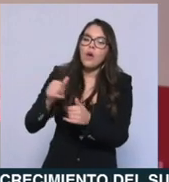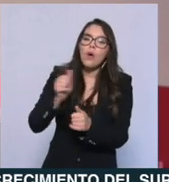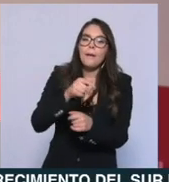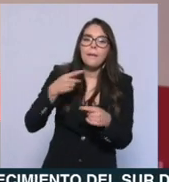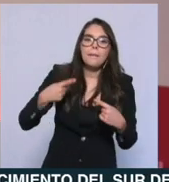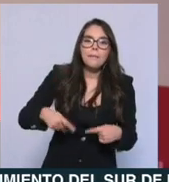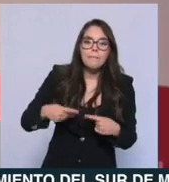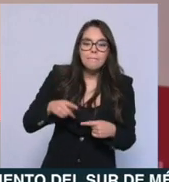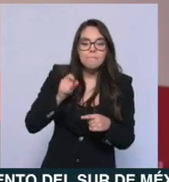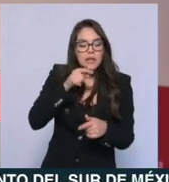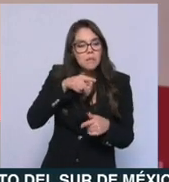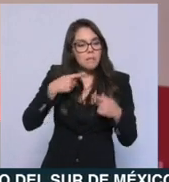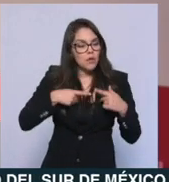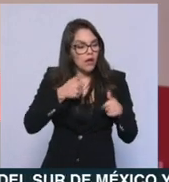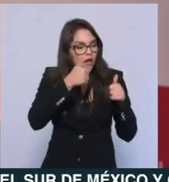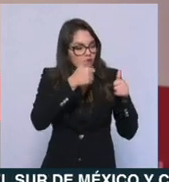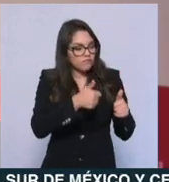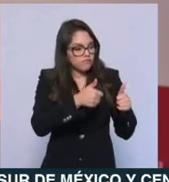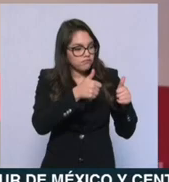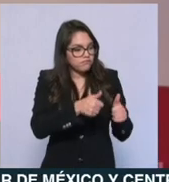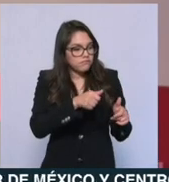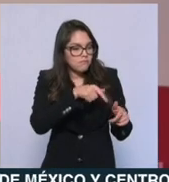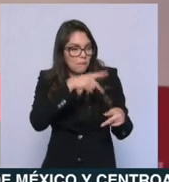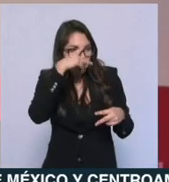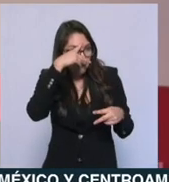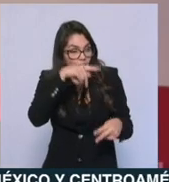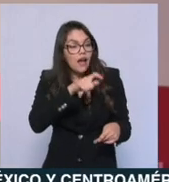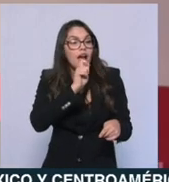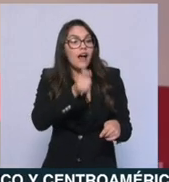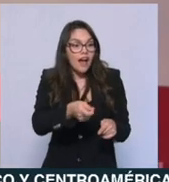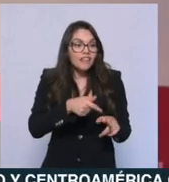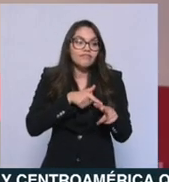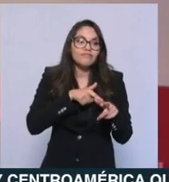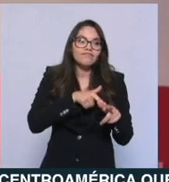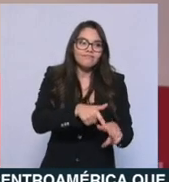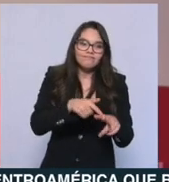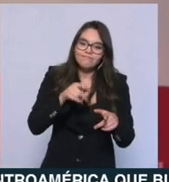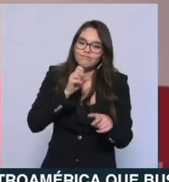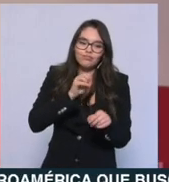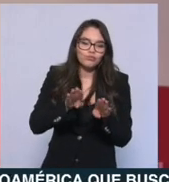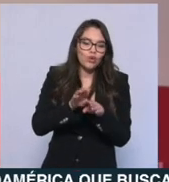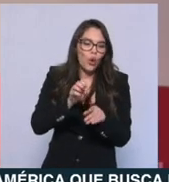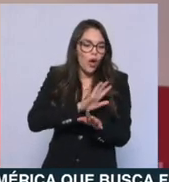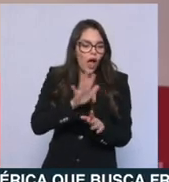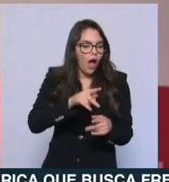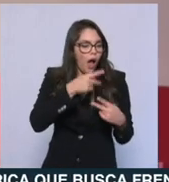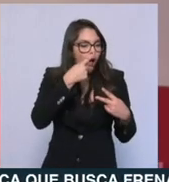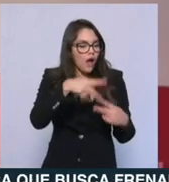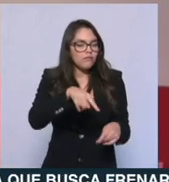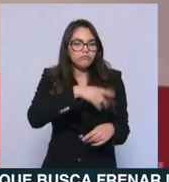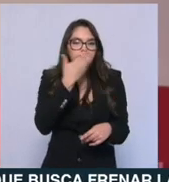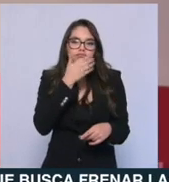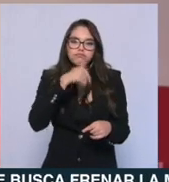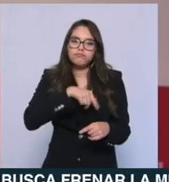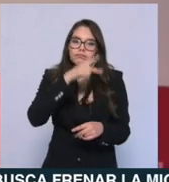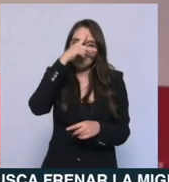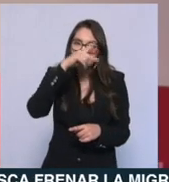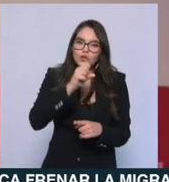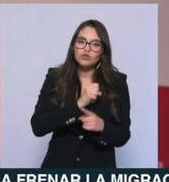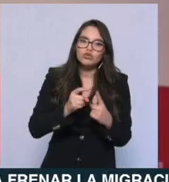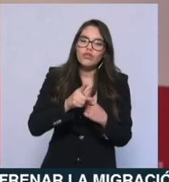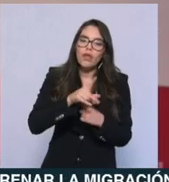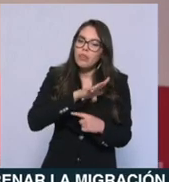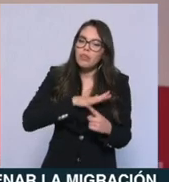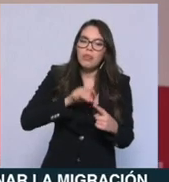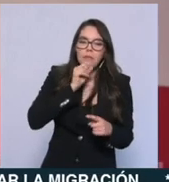de ellos permanecieron en México, que forman parte de la sociedad mexicana, que son muy importantes